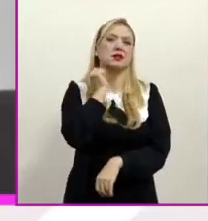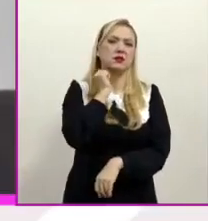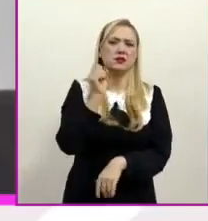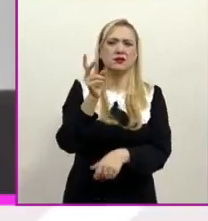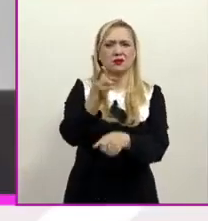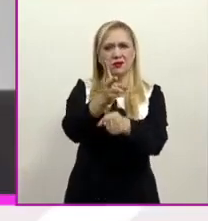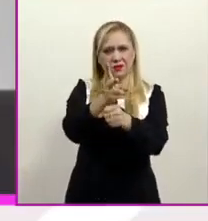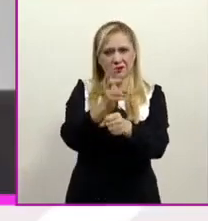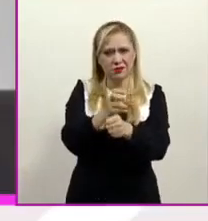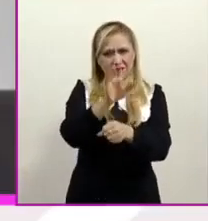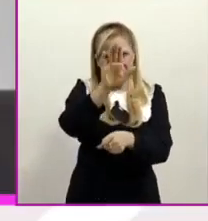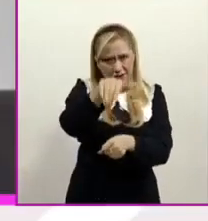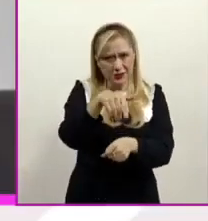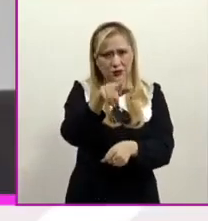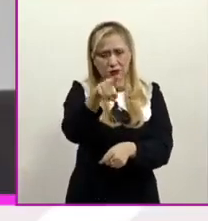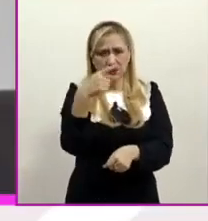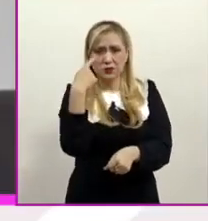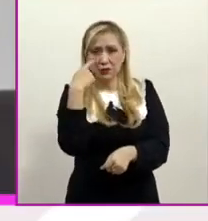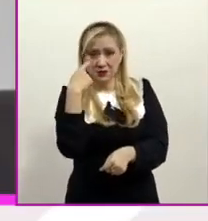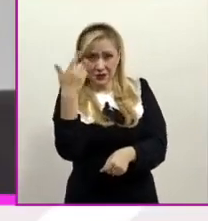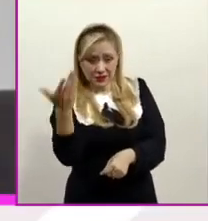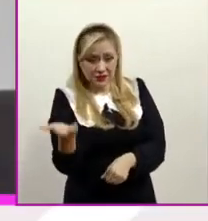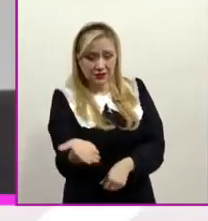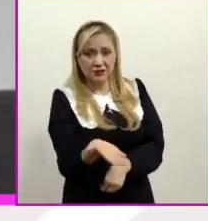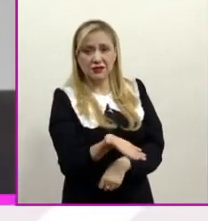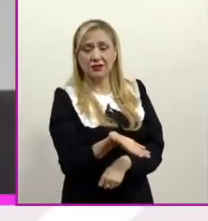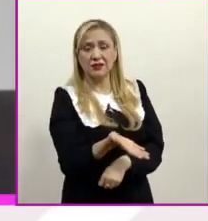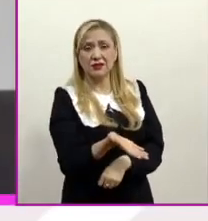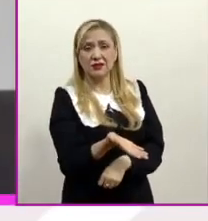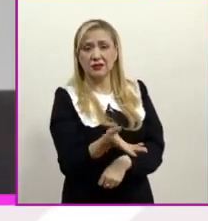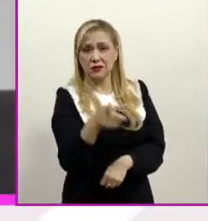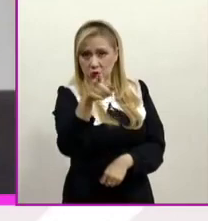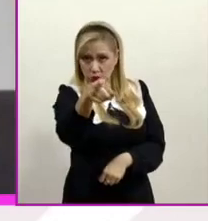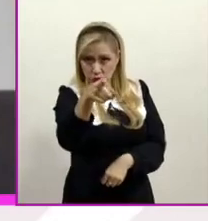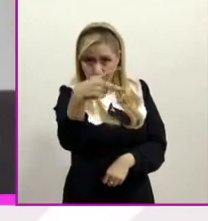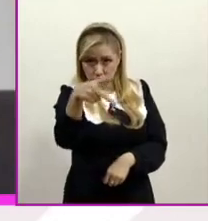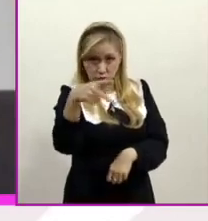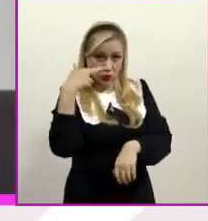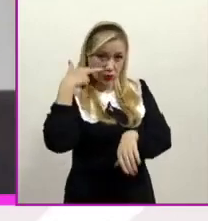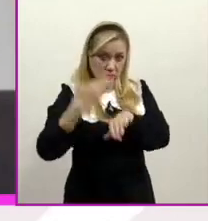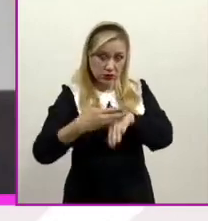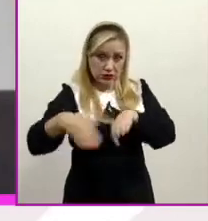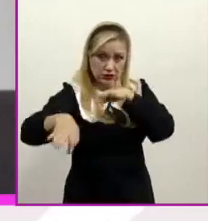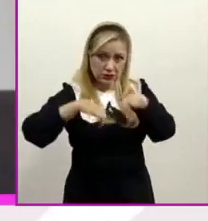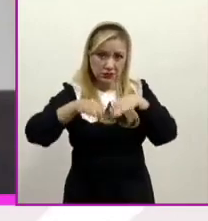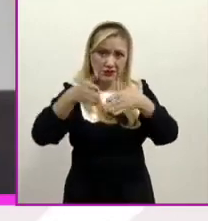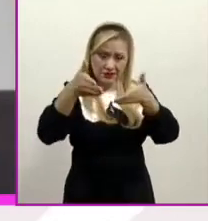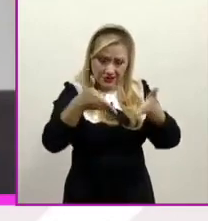la responsabilidad que ya tienen, la tengan consciente, sean conscientes de ella o no.